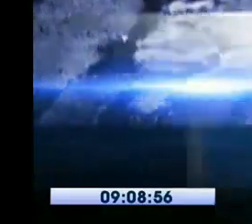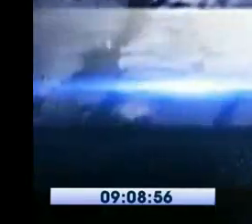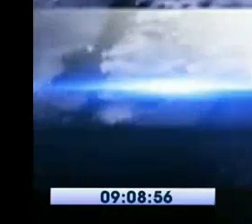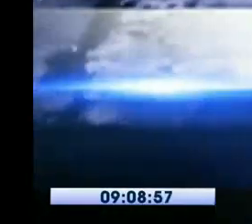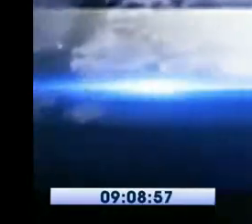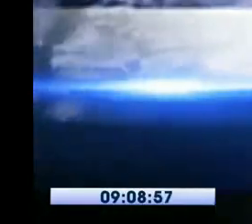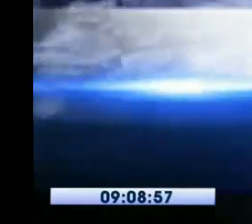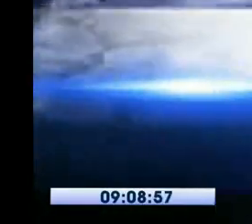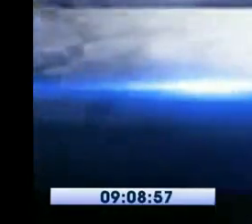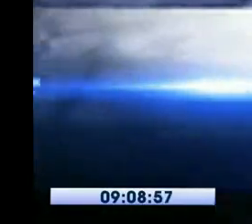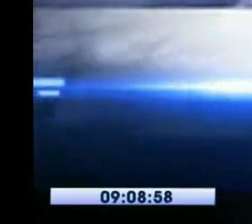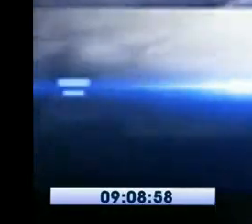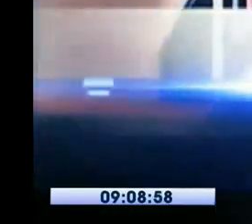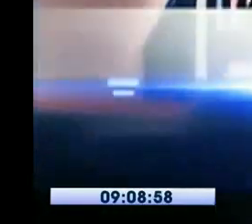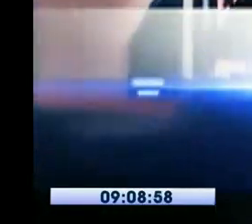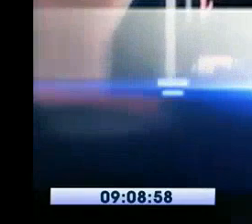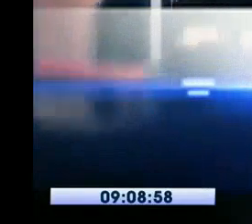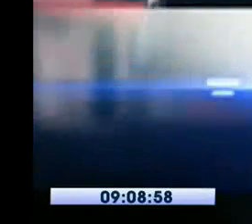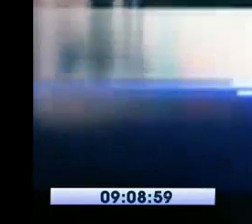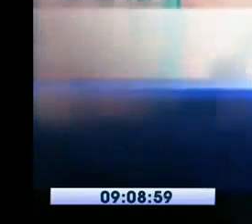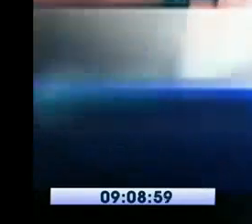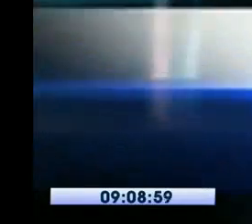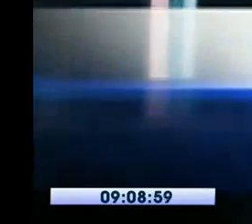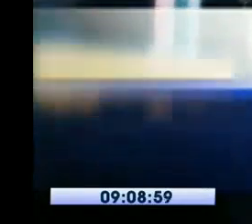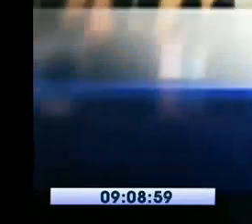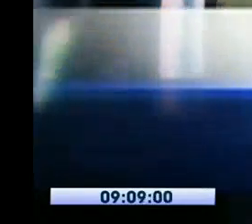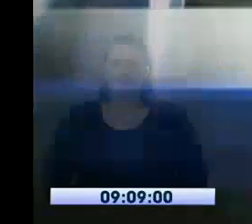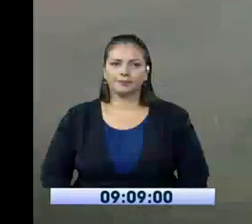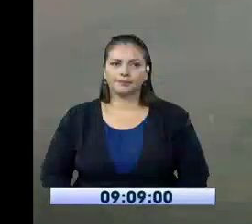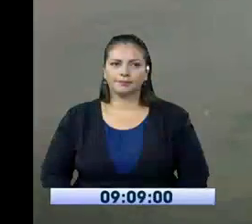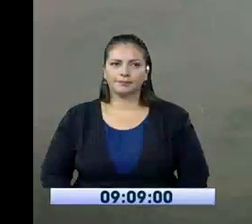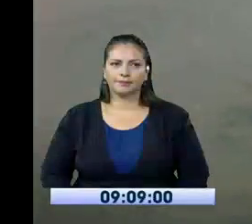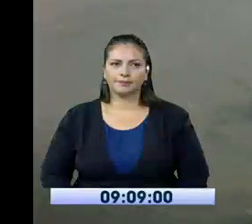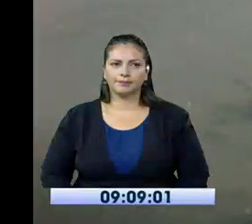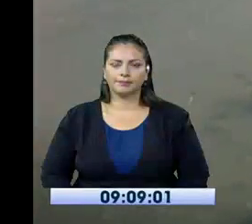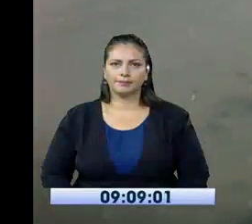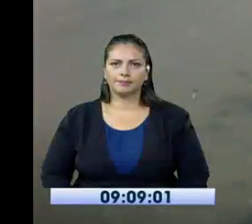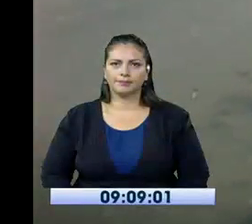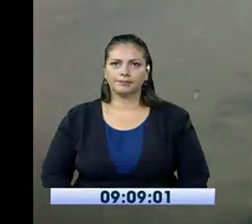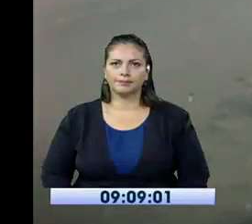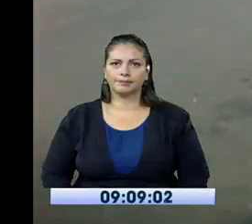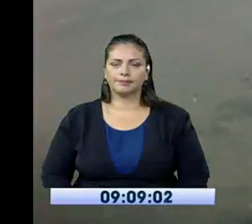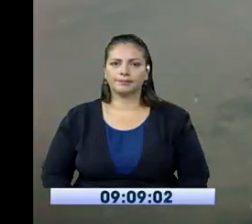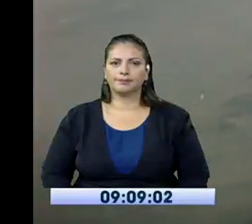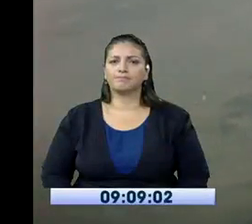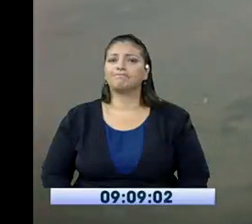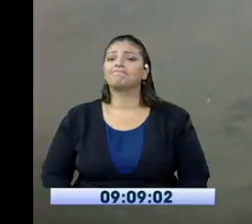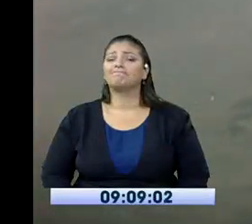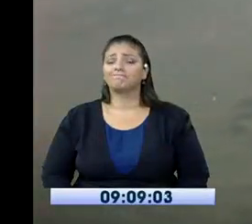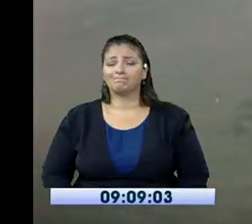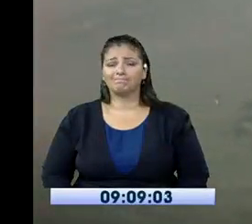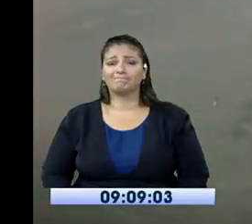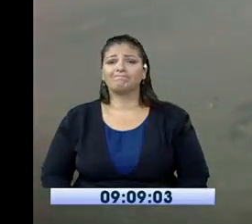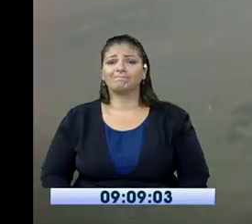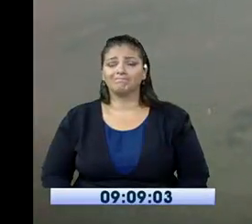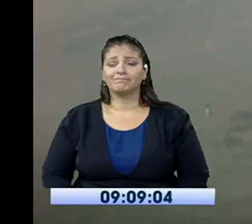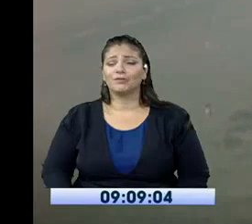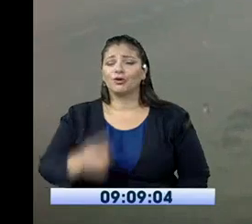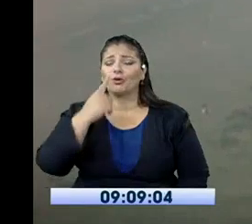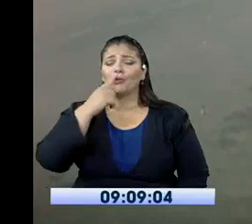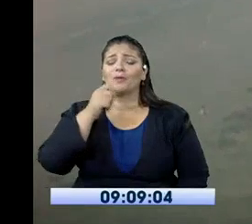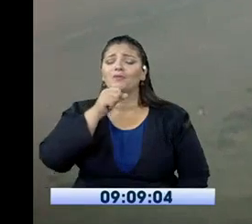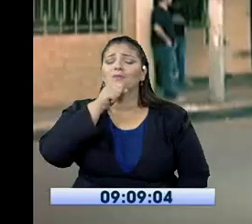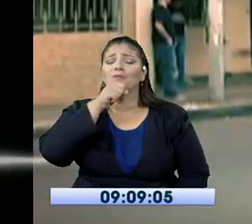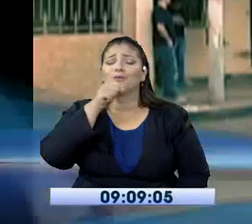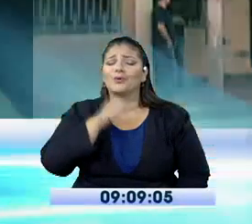Un golpe. golpe seco agitó los gritos de horror